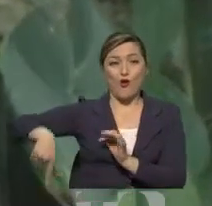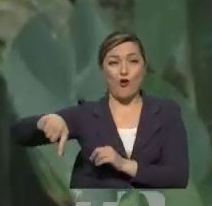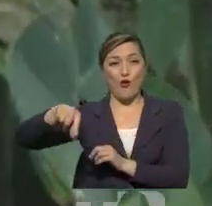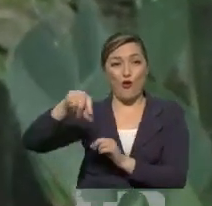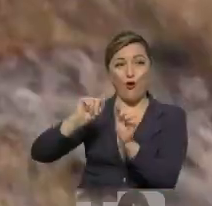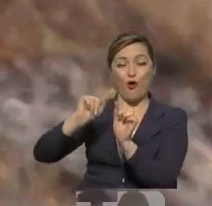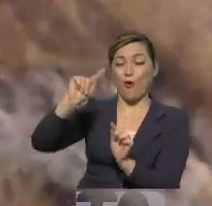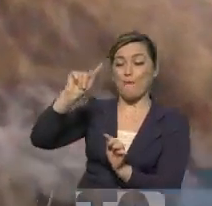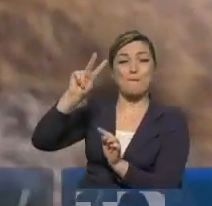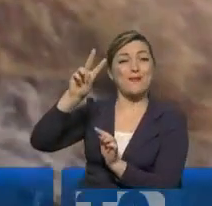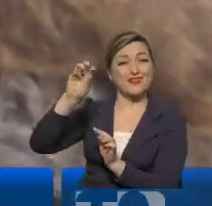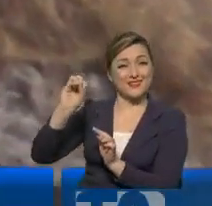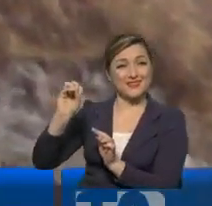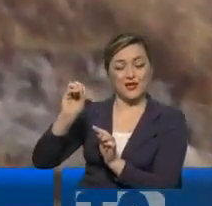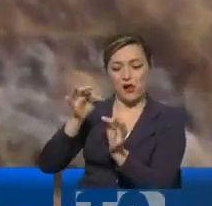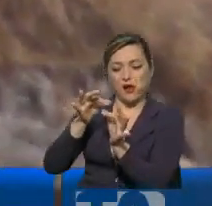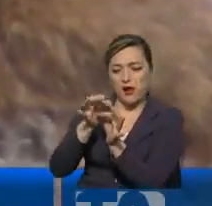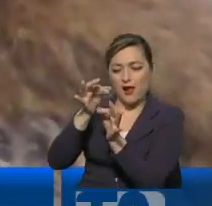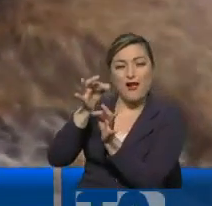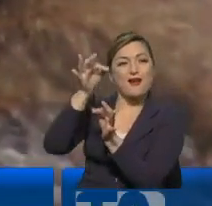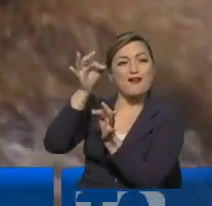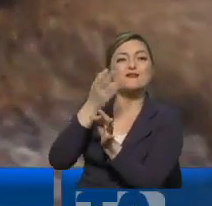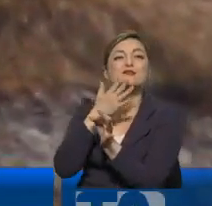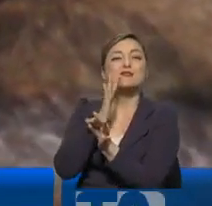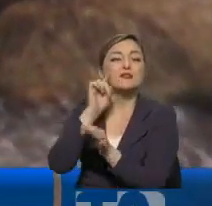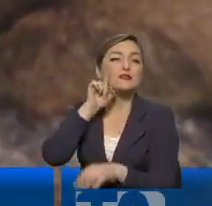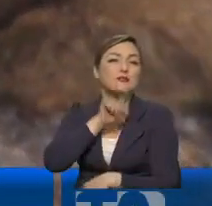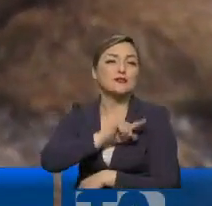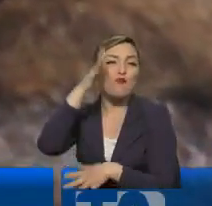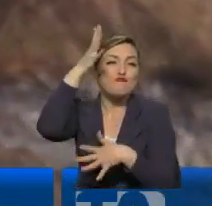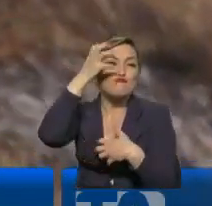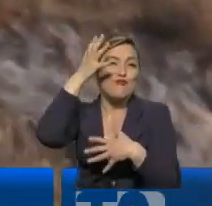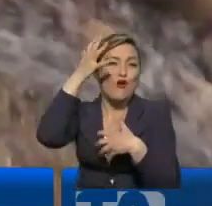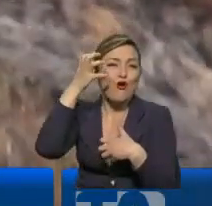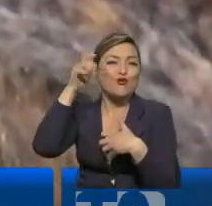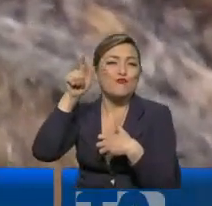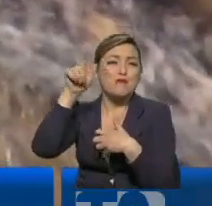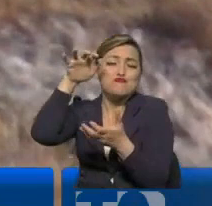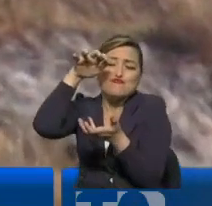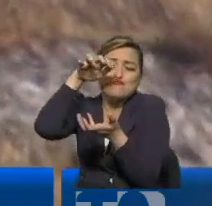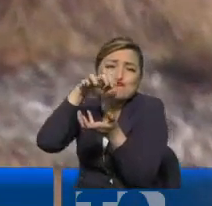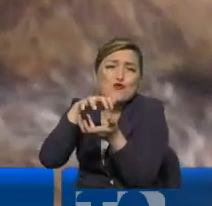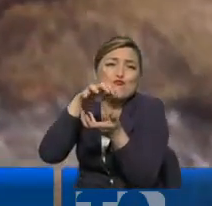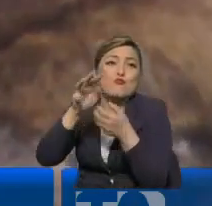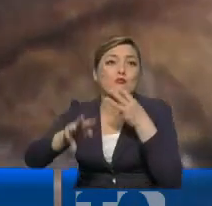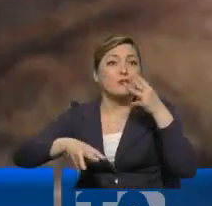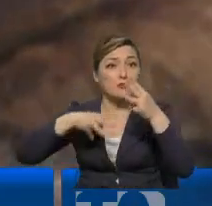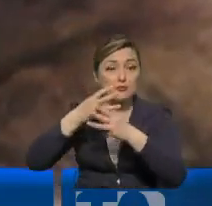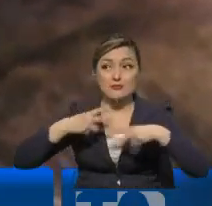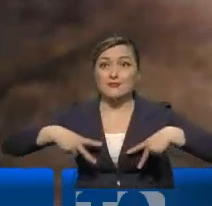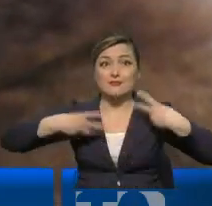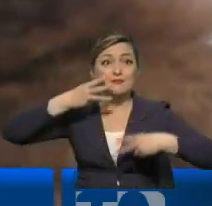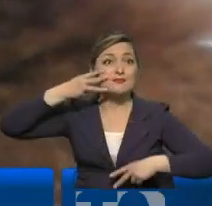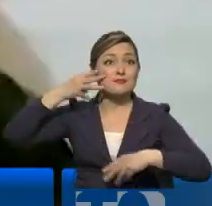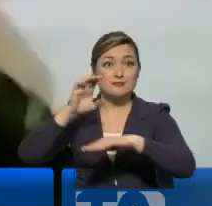20 centímetros, marcada por anillos oscuros. Se trata de un mono leoncillo o el mono más pequeño del mundo que también vive en la